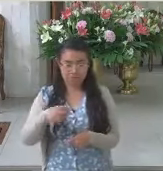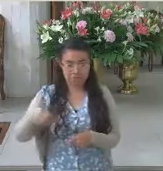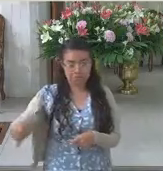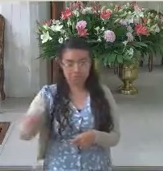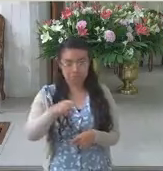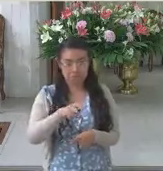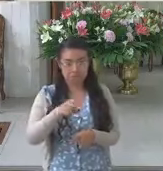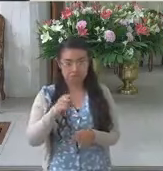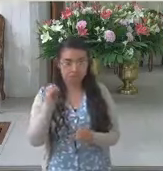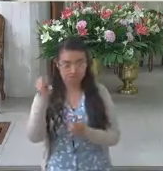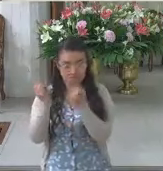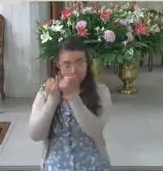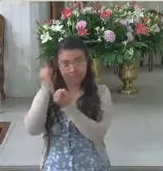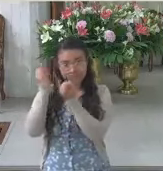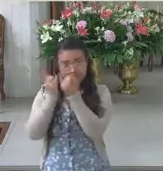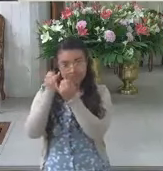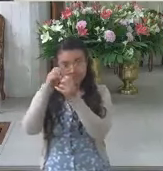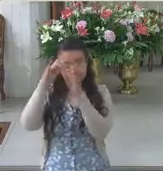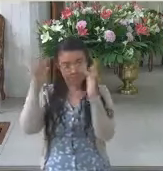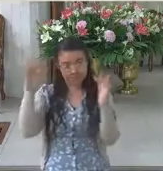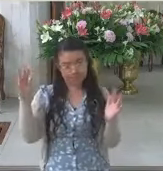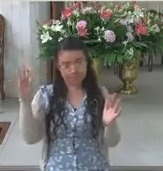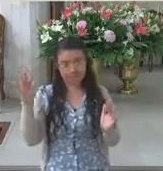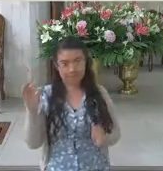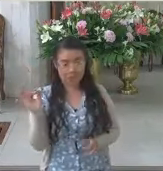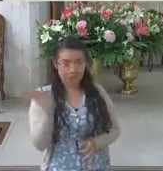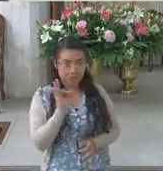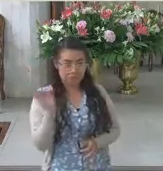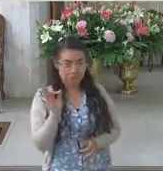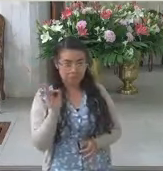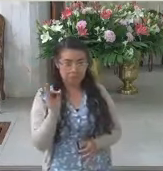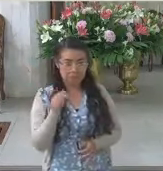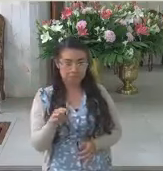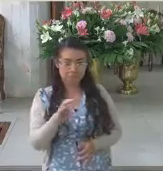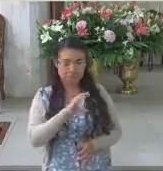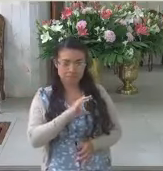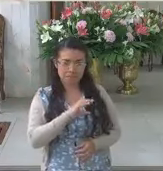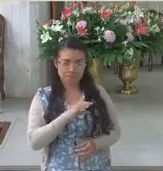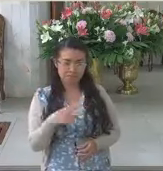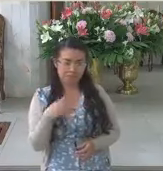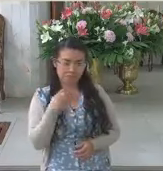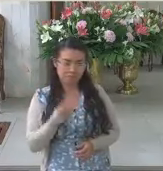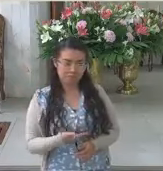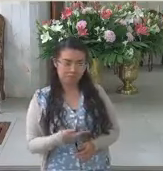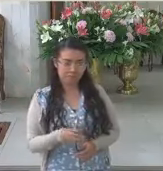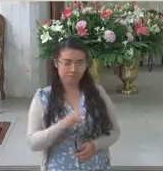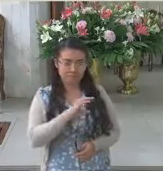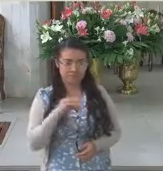ilusiones no deben decir que son cristianos y no lo son ya se